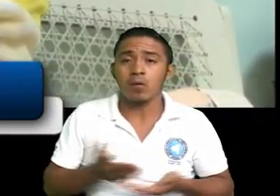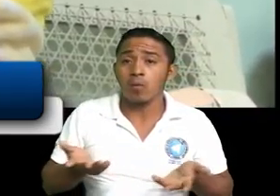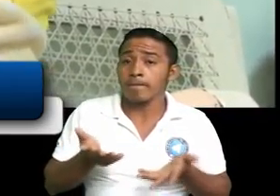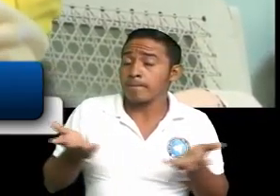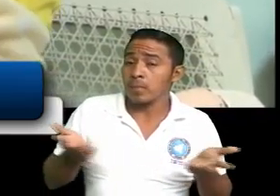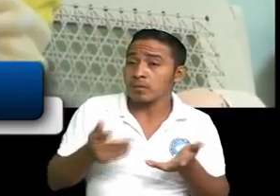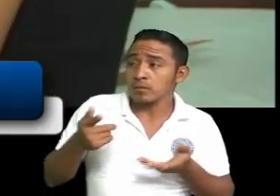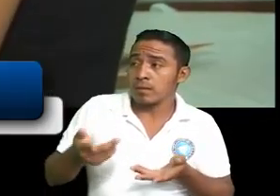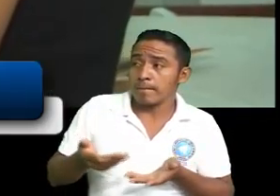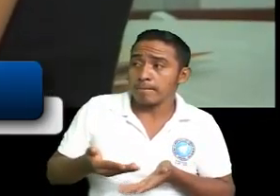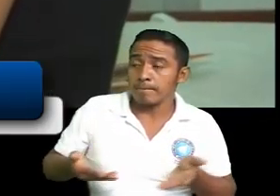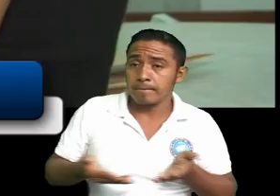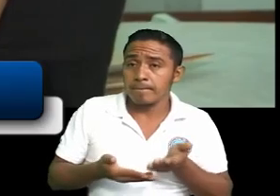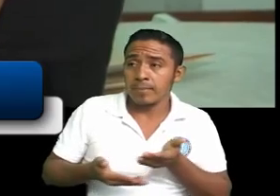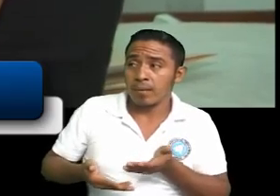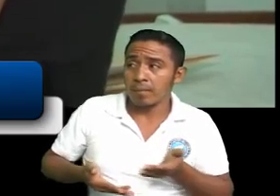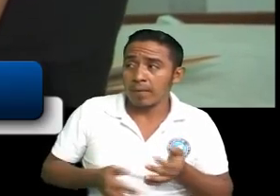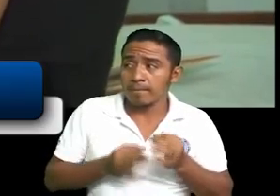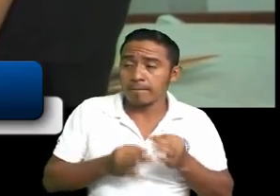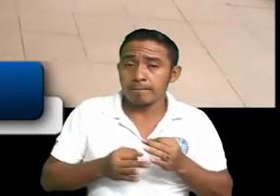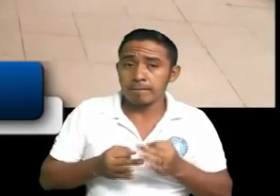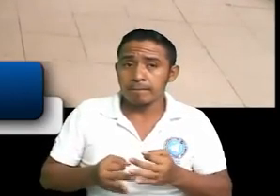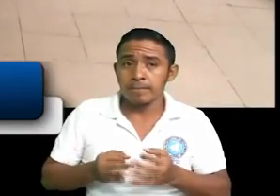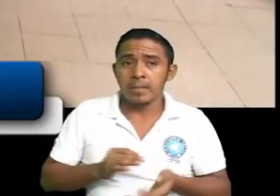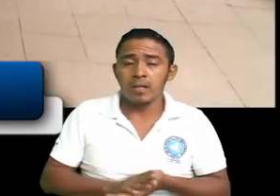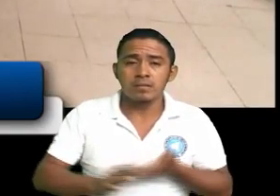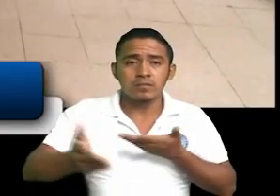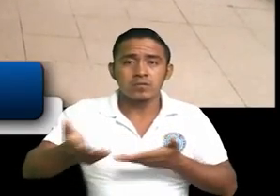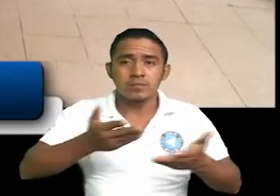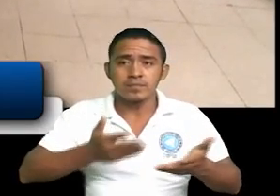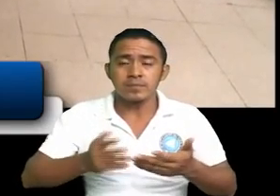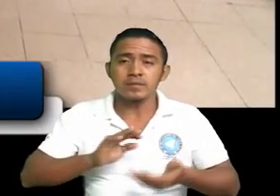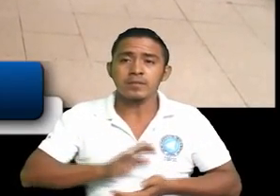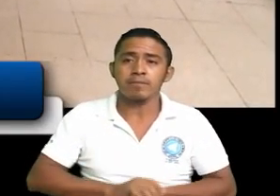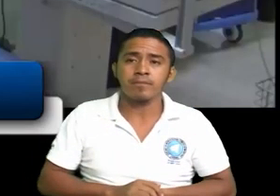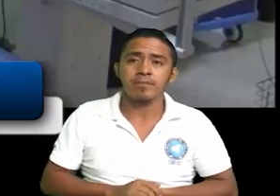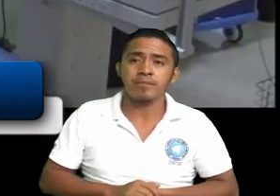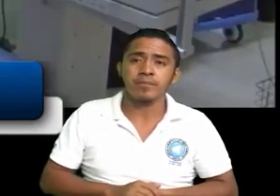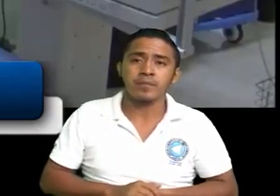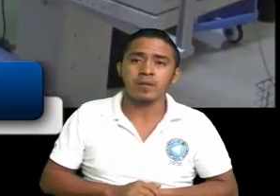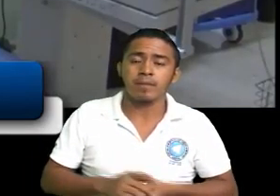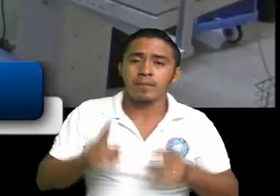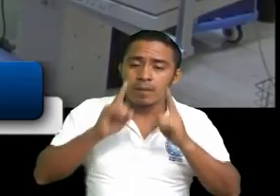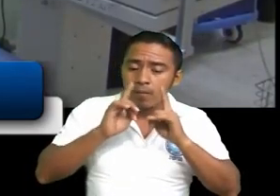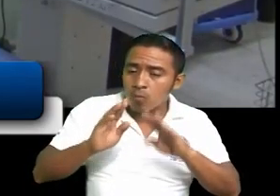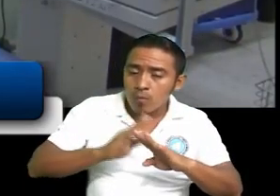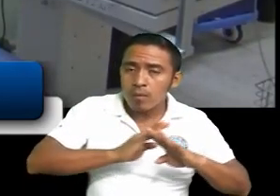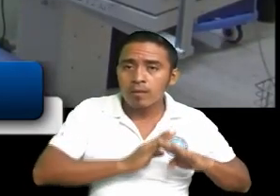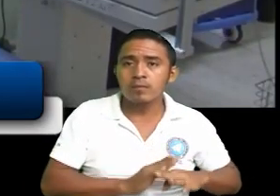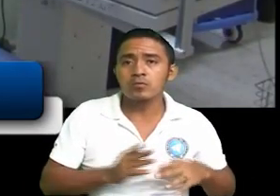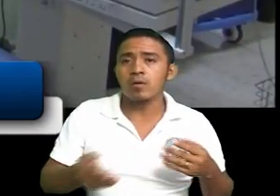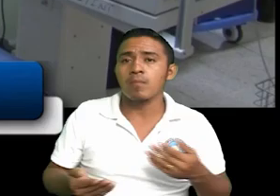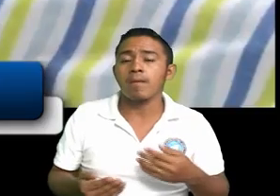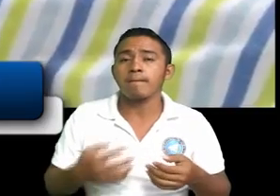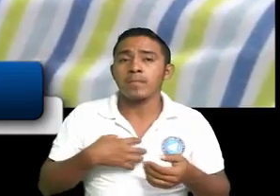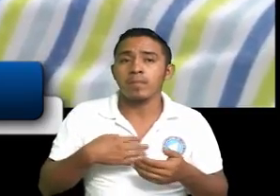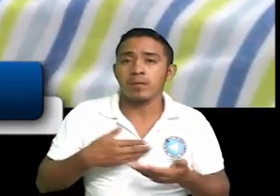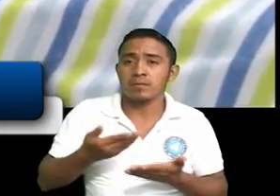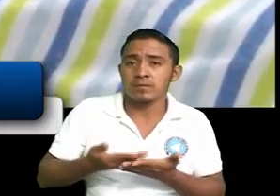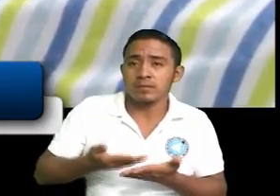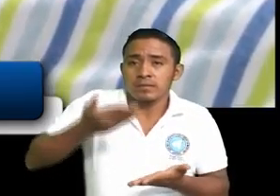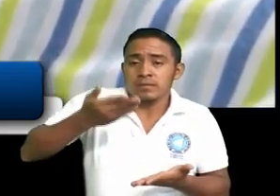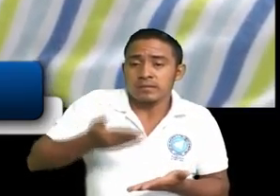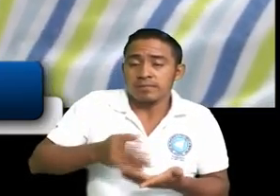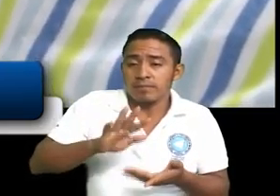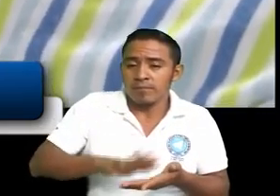piel para que él también tenga se sienta o tenga la sensación de